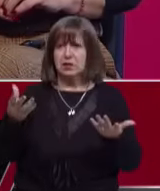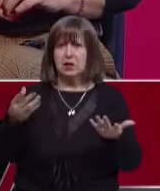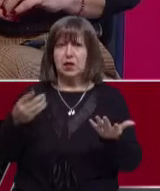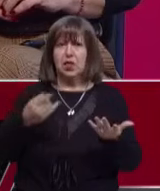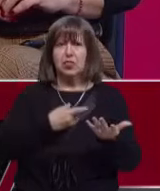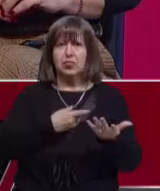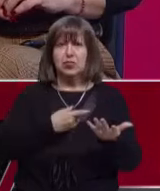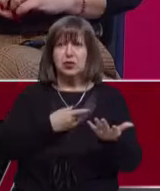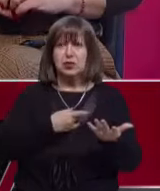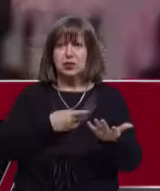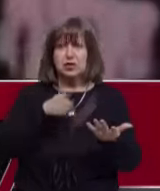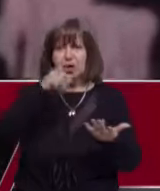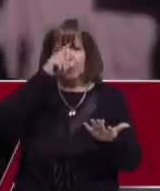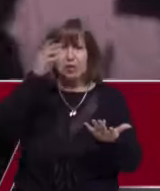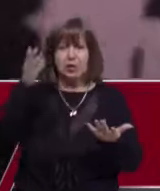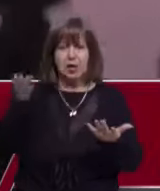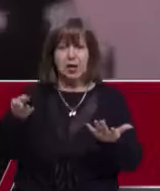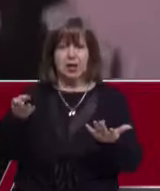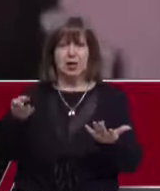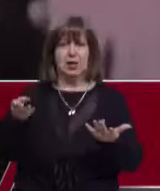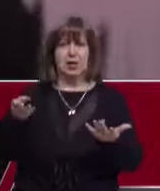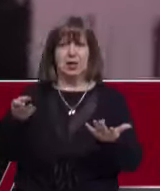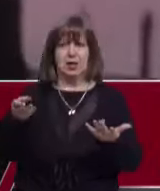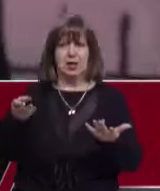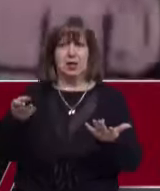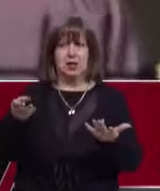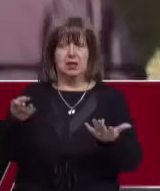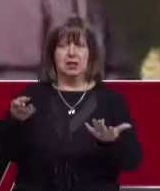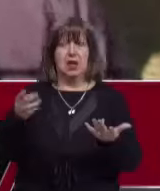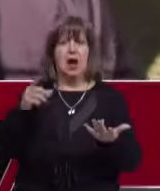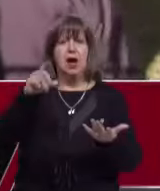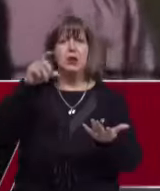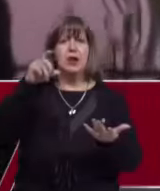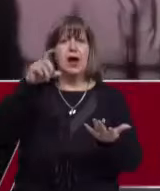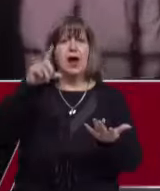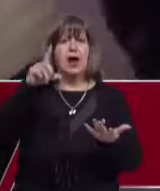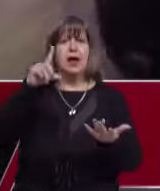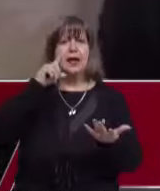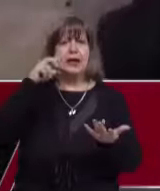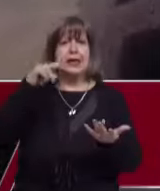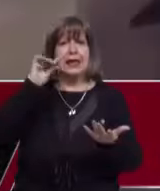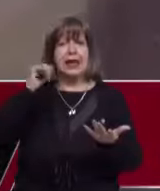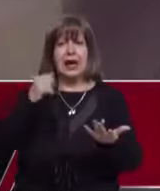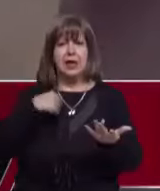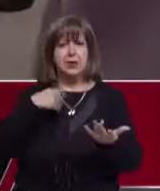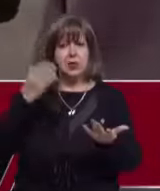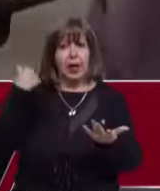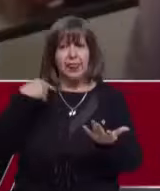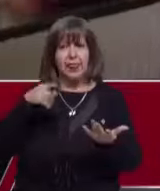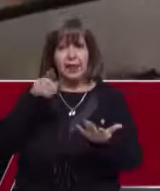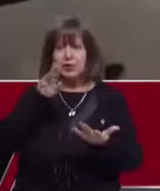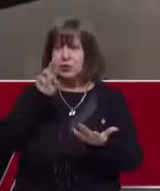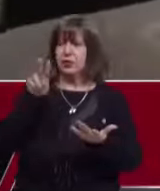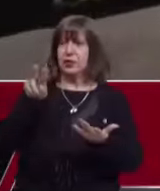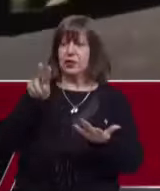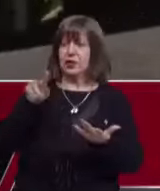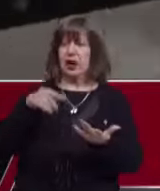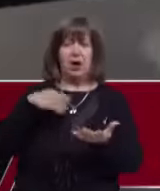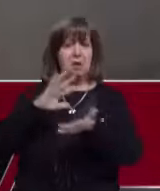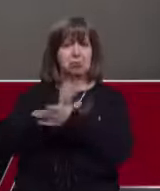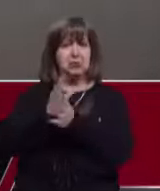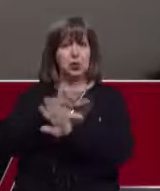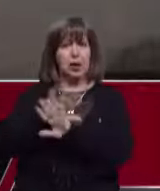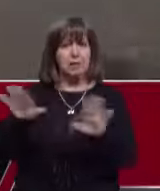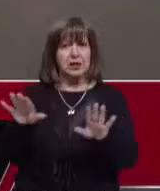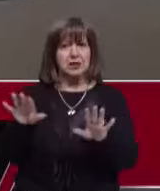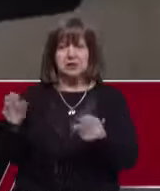desmantelaron se fueron todos locura clar pero eso es una locura cómo puede ser que digo y con la llegada de las fuerzas federales vos no creés que